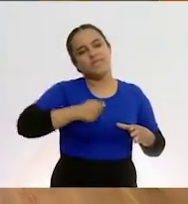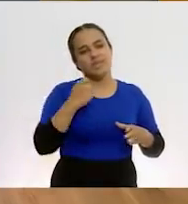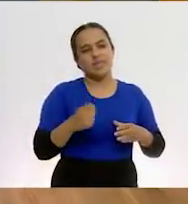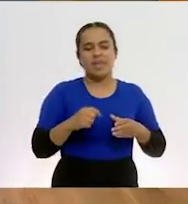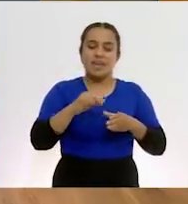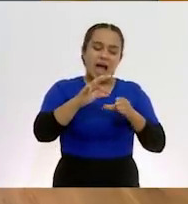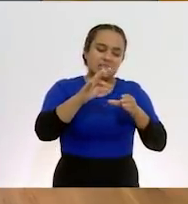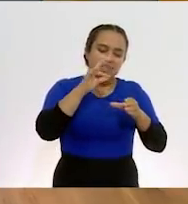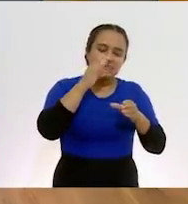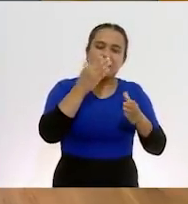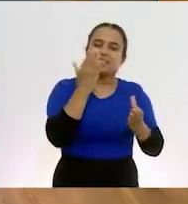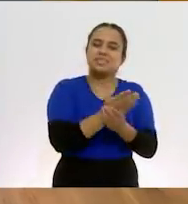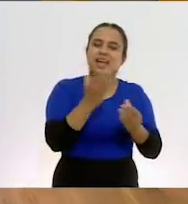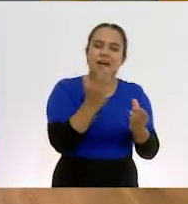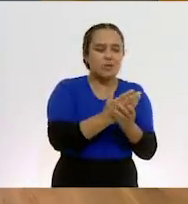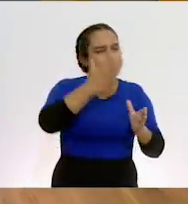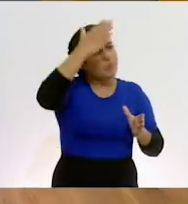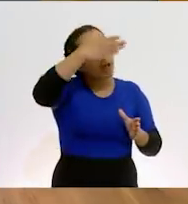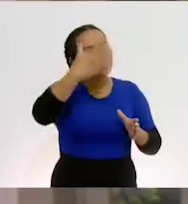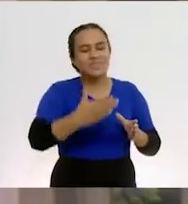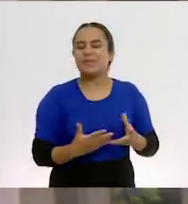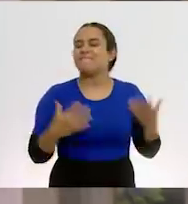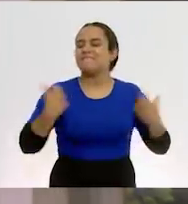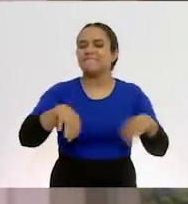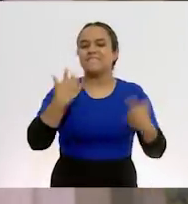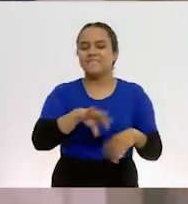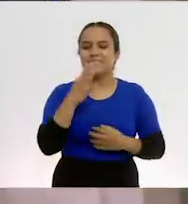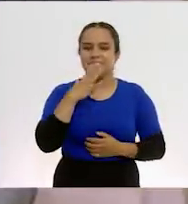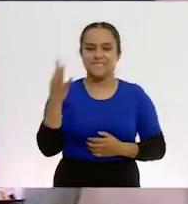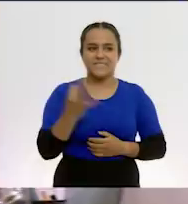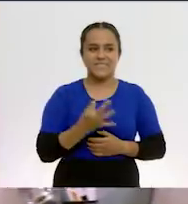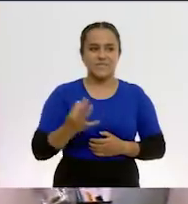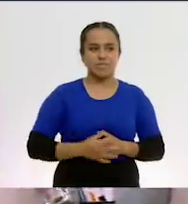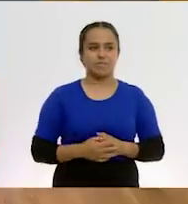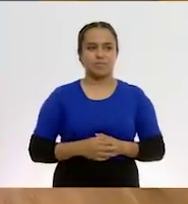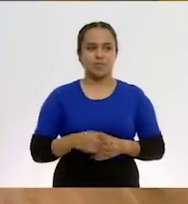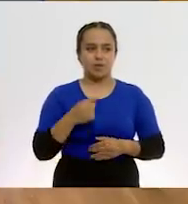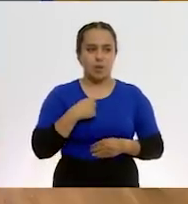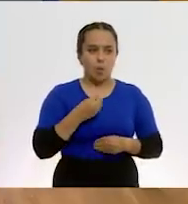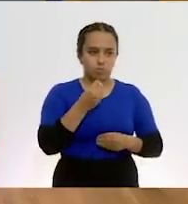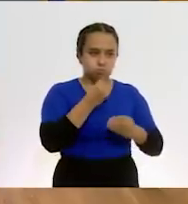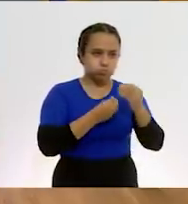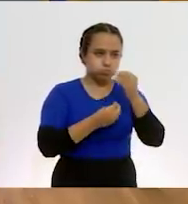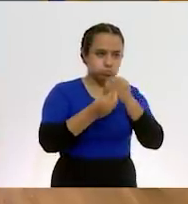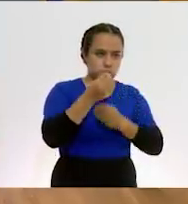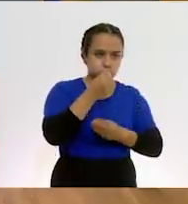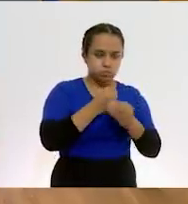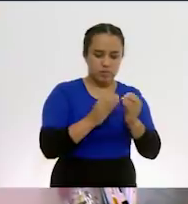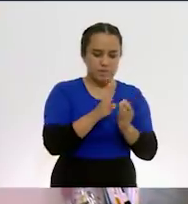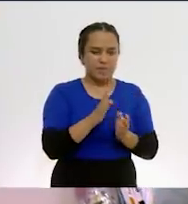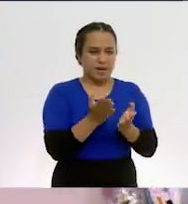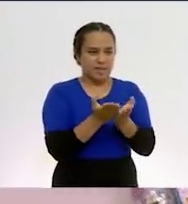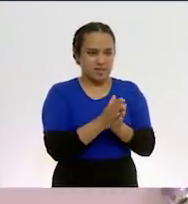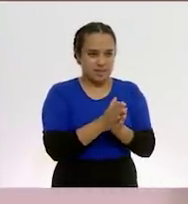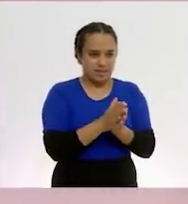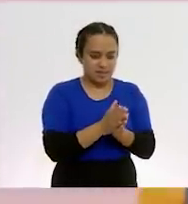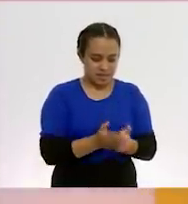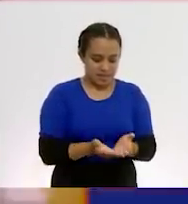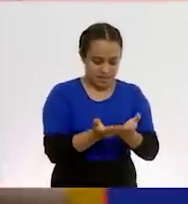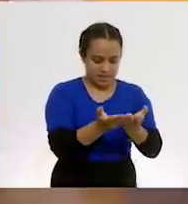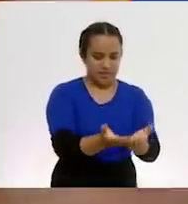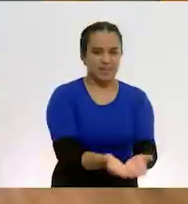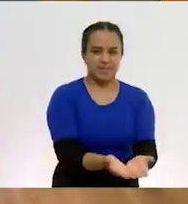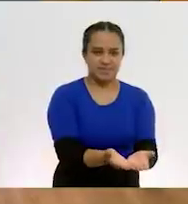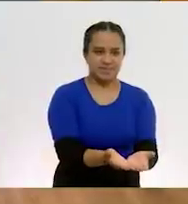Unos taquitos de pastor. ¡Uy, qué rico! Muy bien. Me voy a ir comiendo así como si tuviera aquí mi quesadilla. La voy a ir a